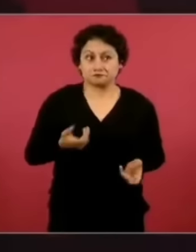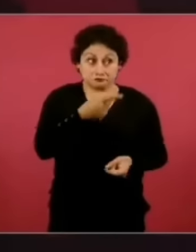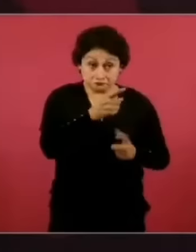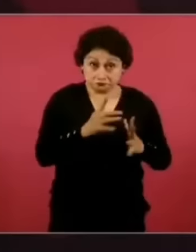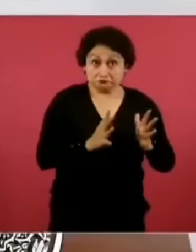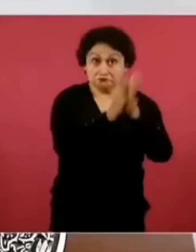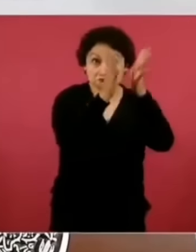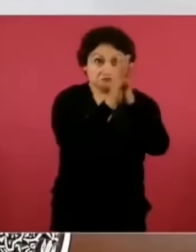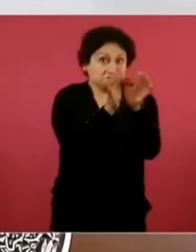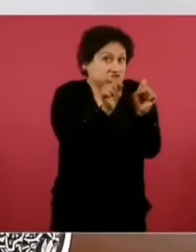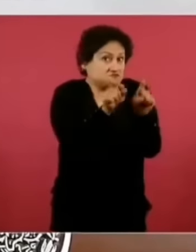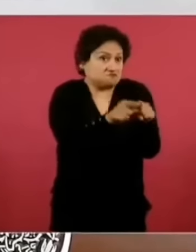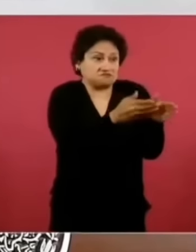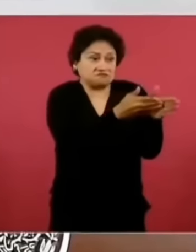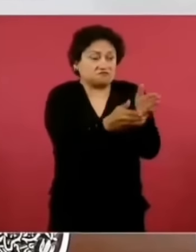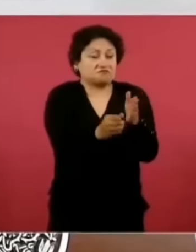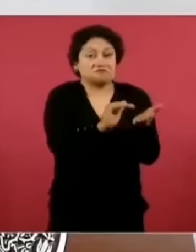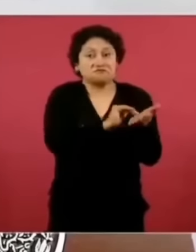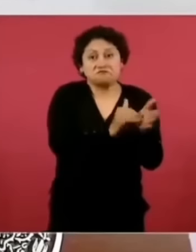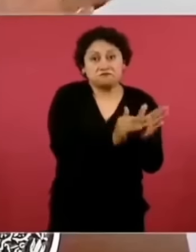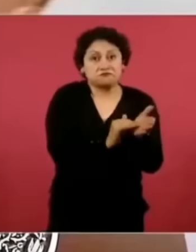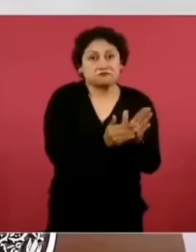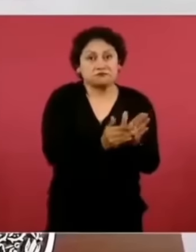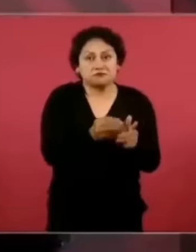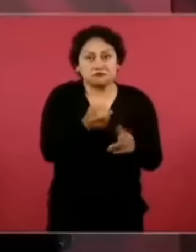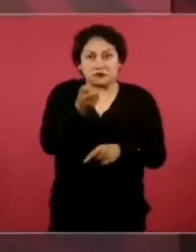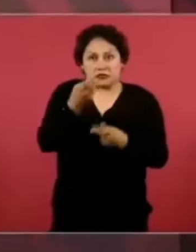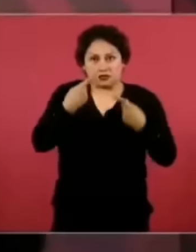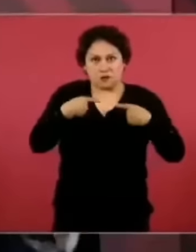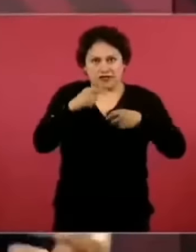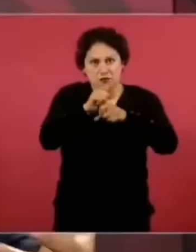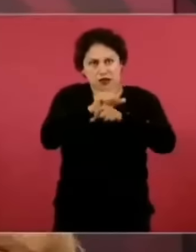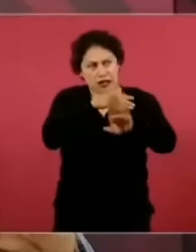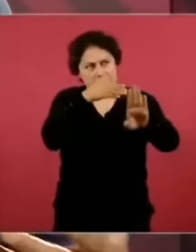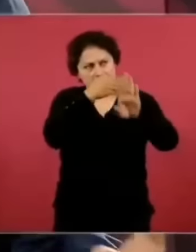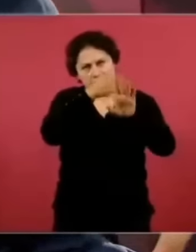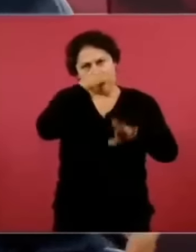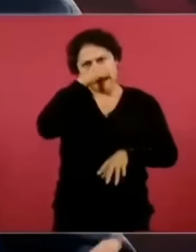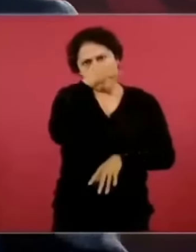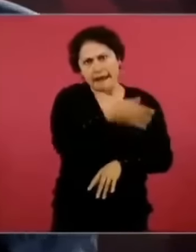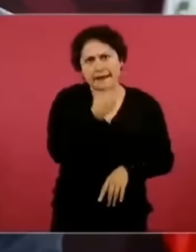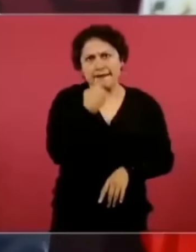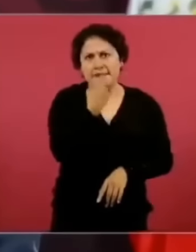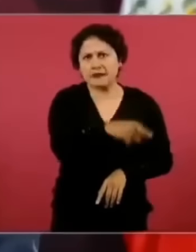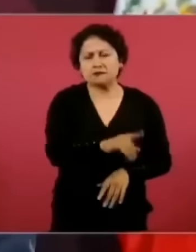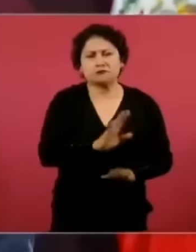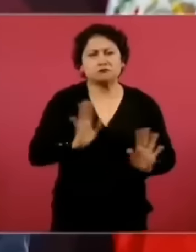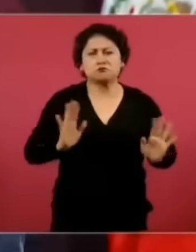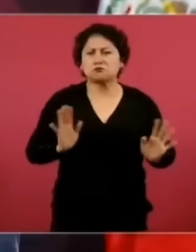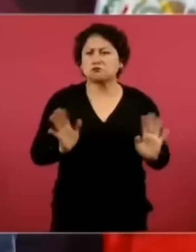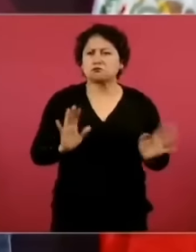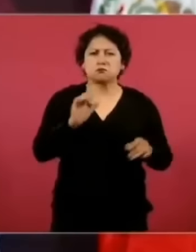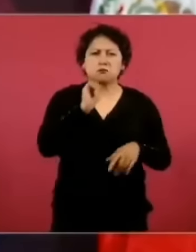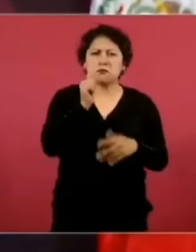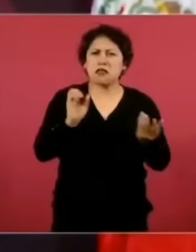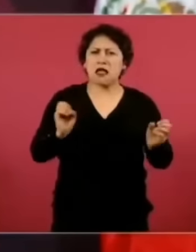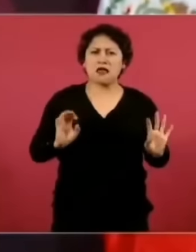nada personal, eso no es insulto, es decir, estamos defendiendo proyectos distintos,